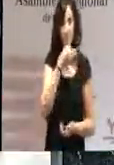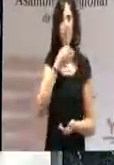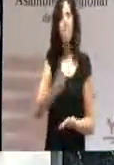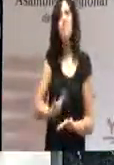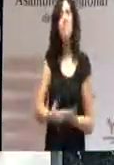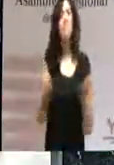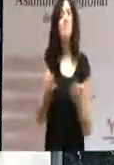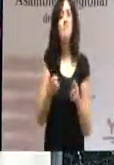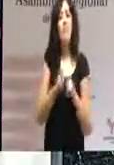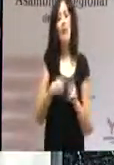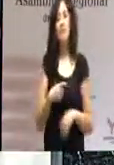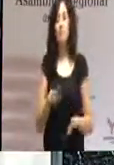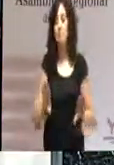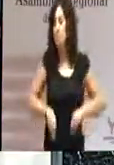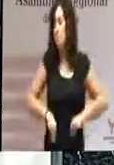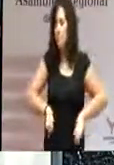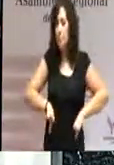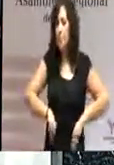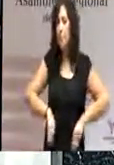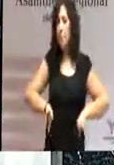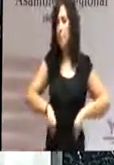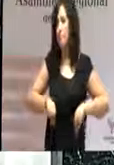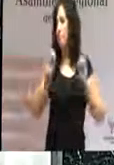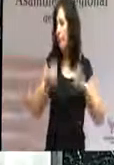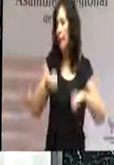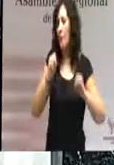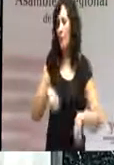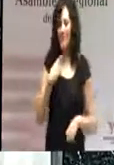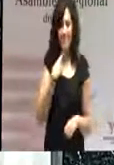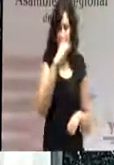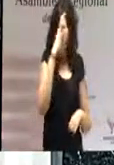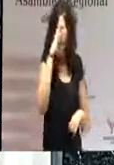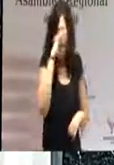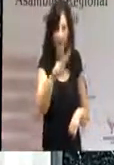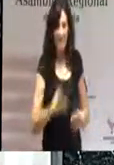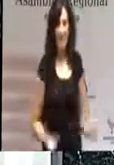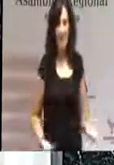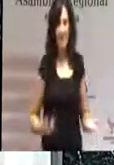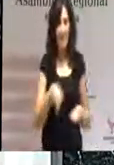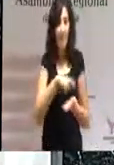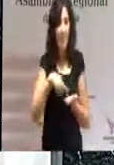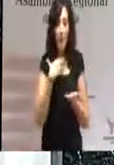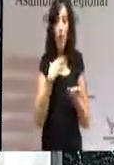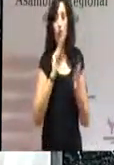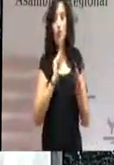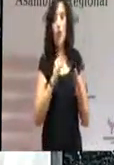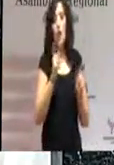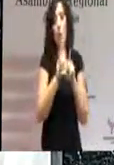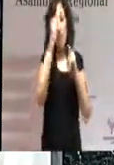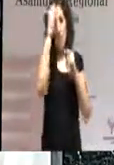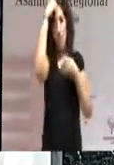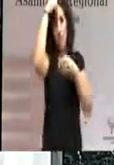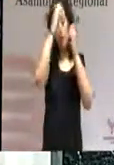su conformismo. Es increíble. En su región imaginaria no están